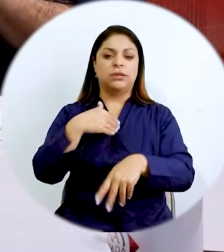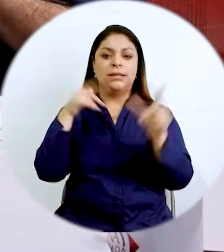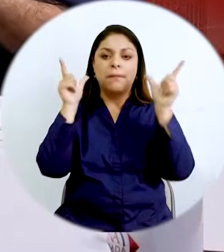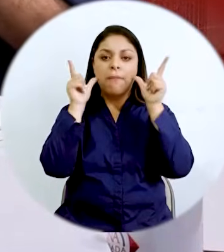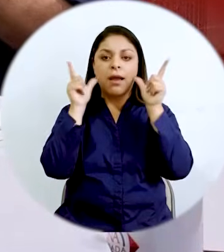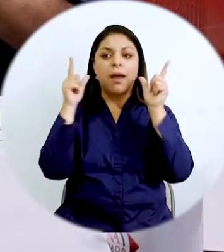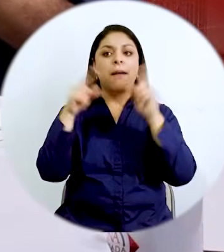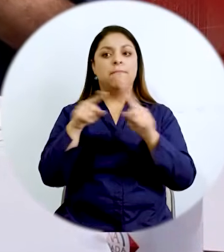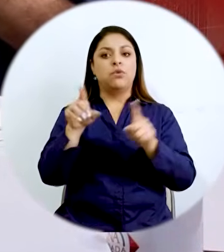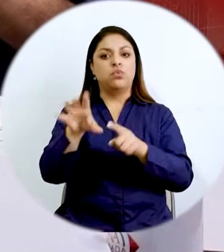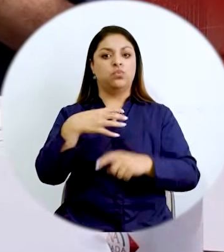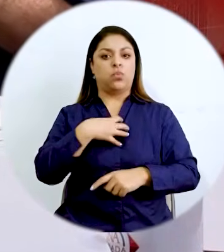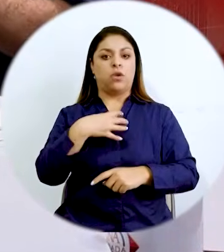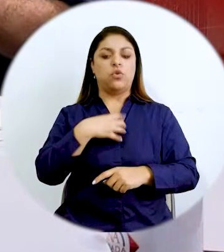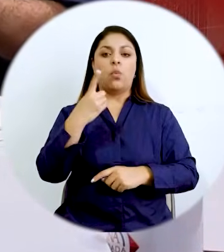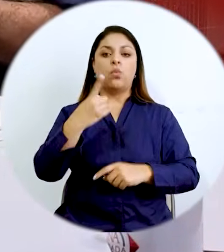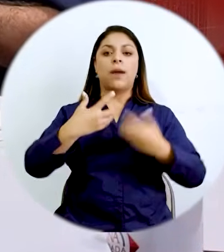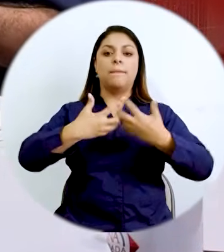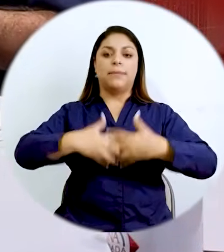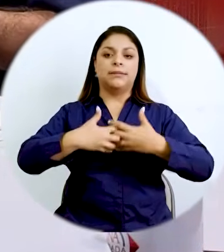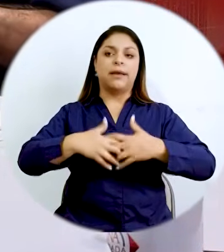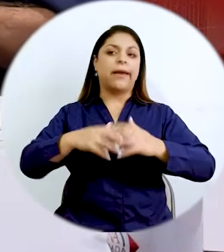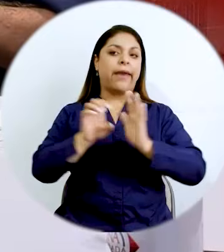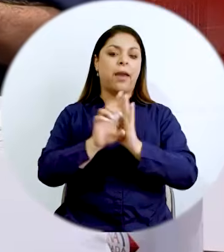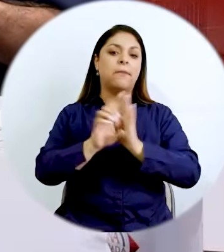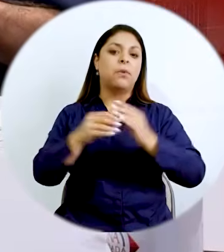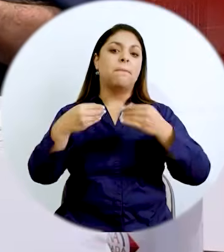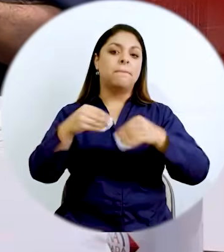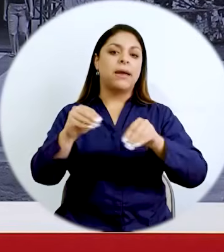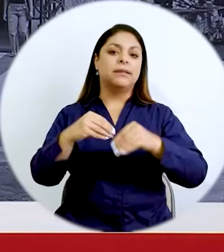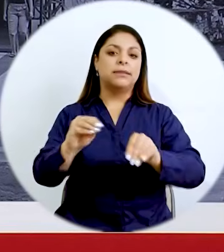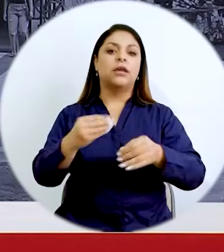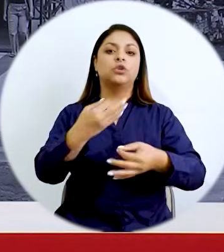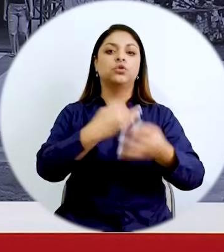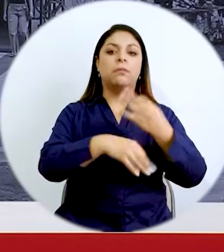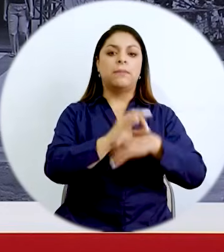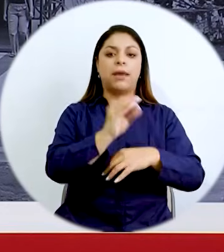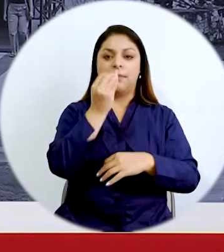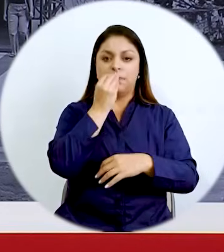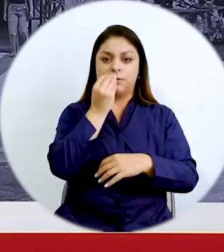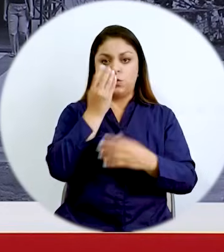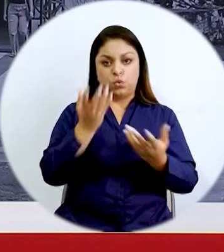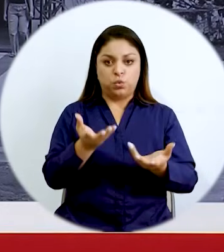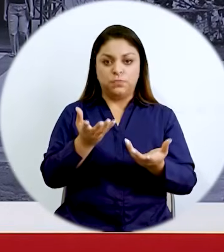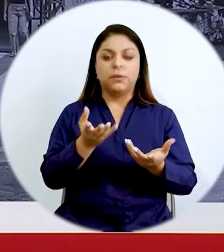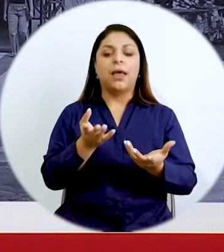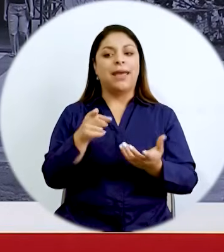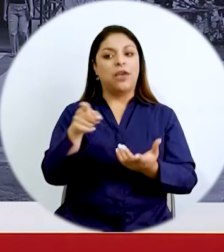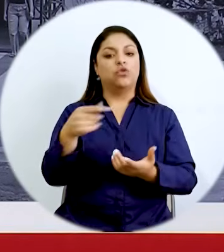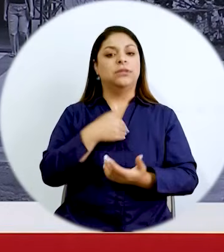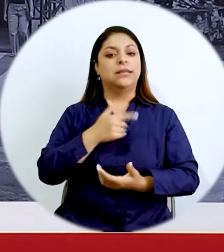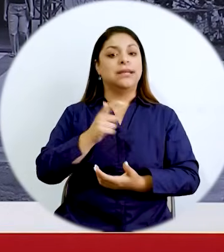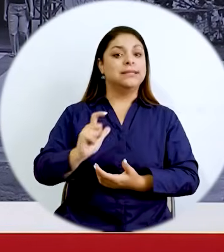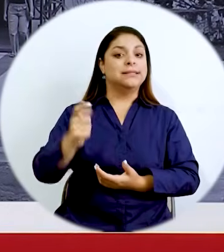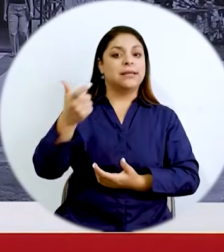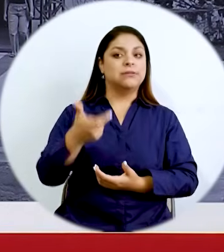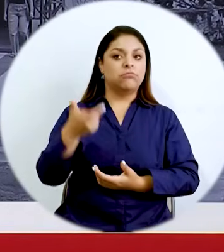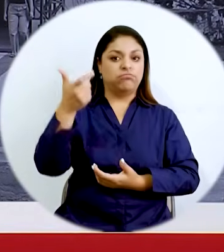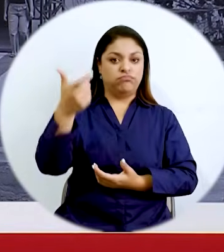que son dueños de una empresa que vende, por ejemplo, suplementos alimenticios. Entonces, tienen una